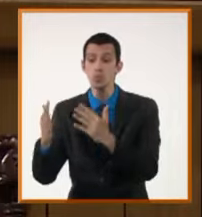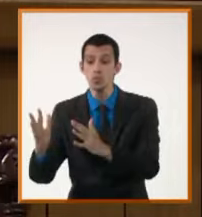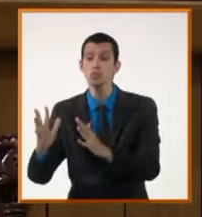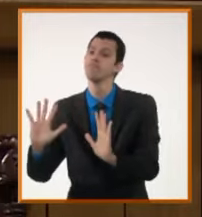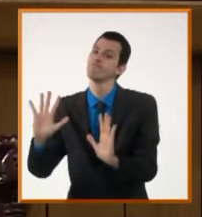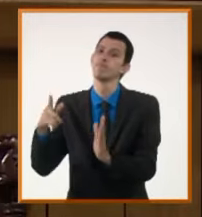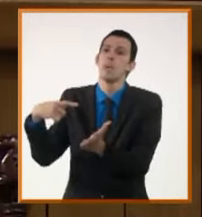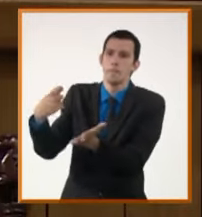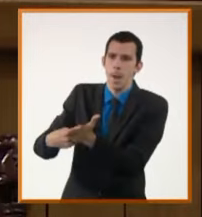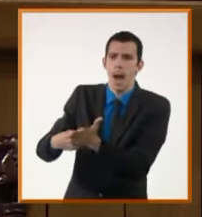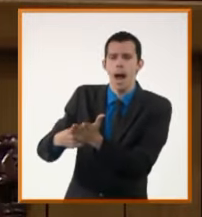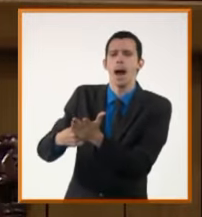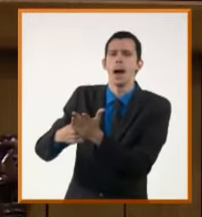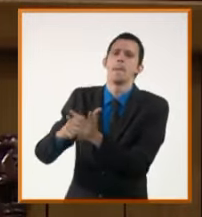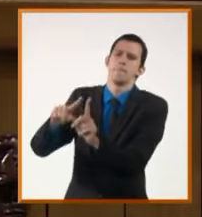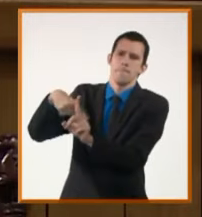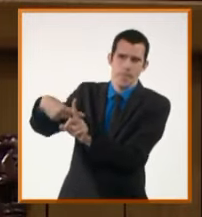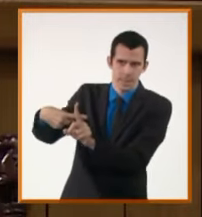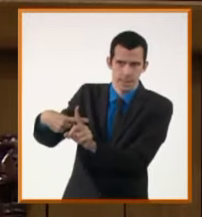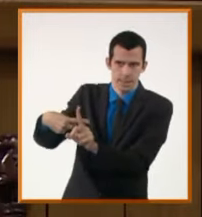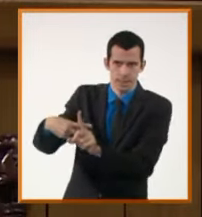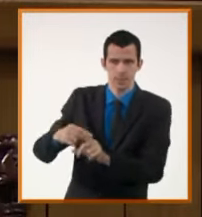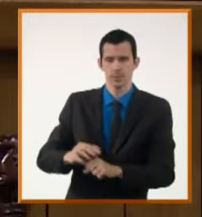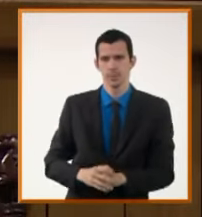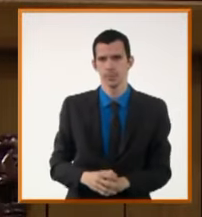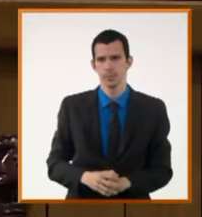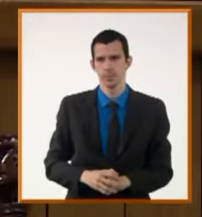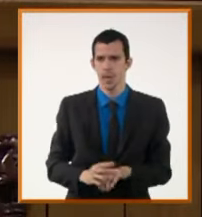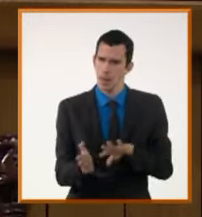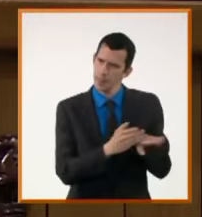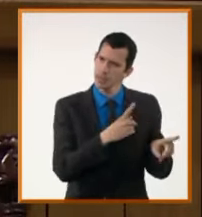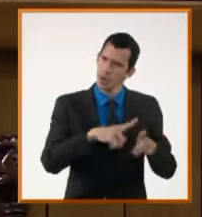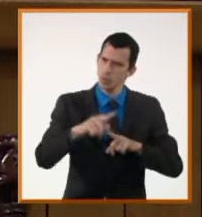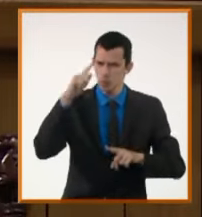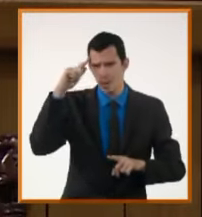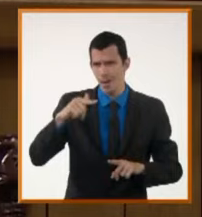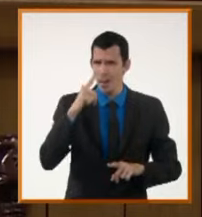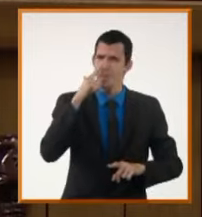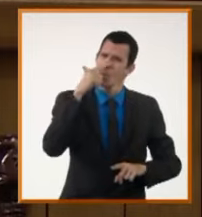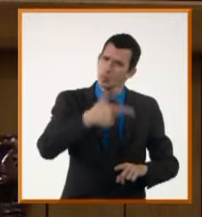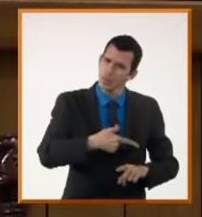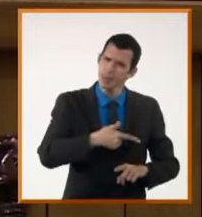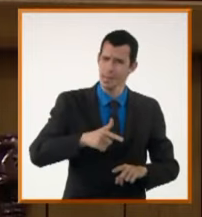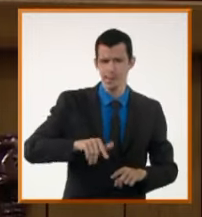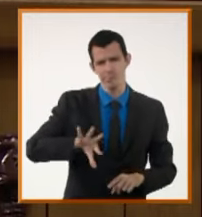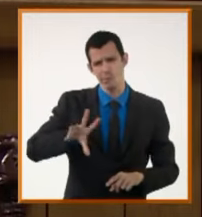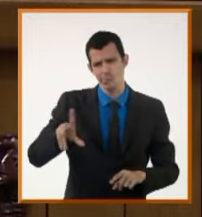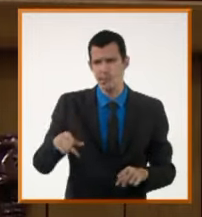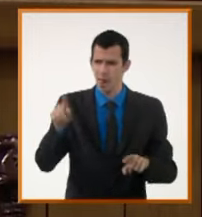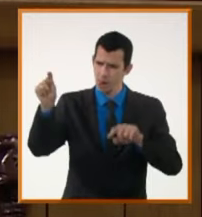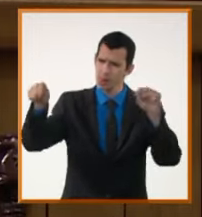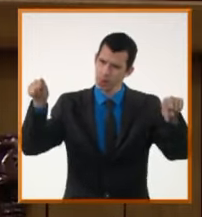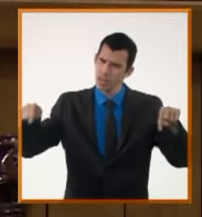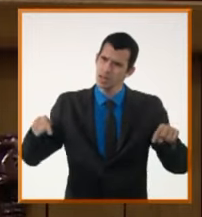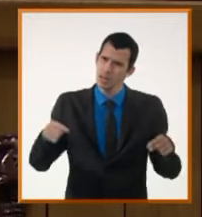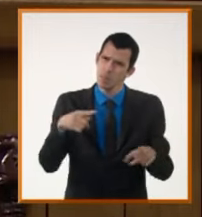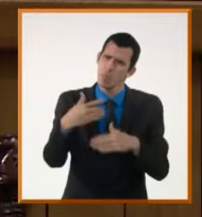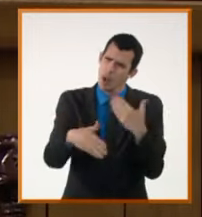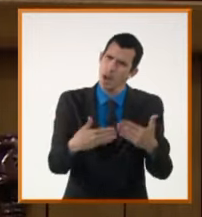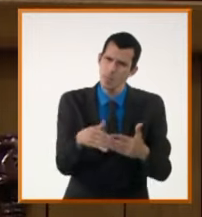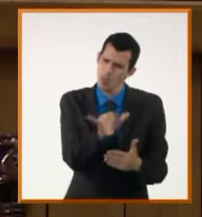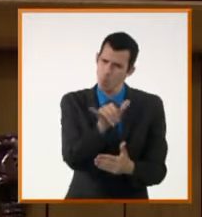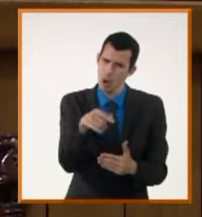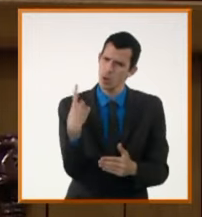como también el desvío y el robo de los combustibles. Hay poco, pero sin embargo hay robo en este sentido. Nosotros